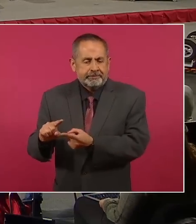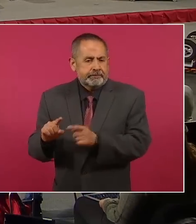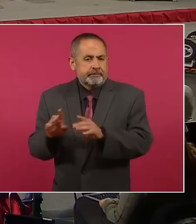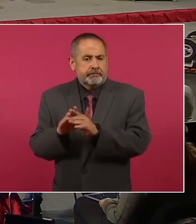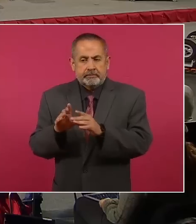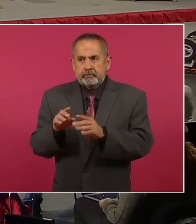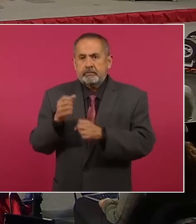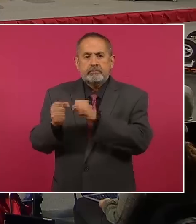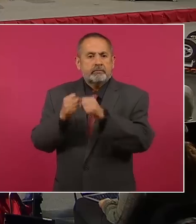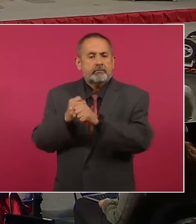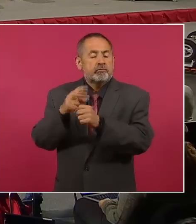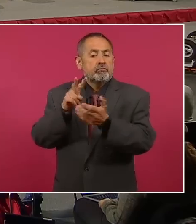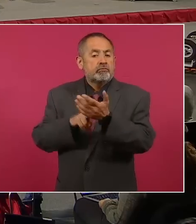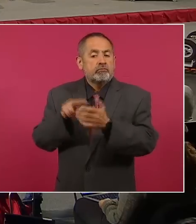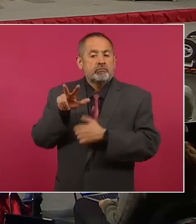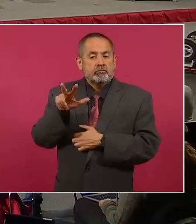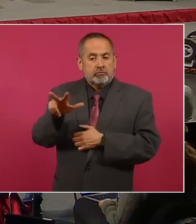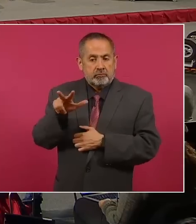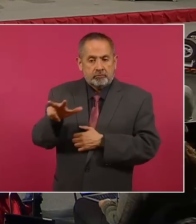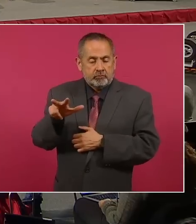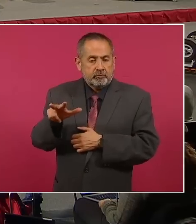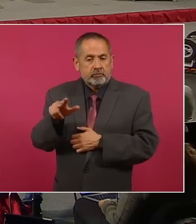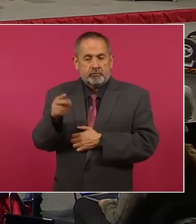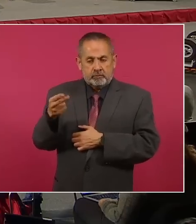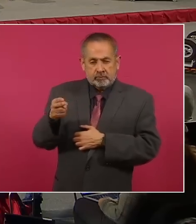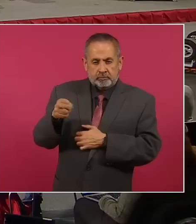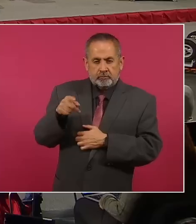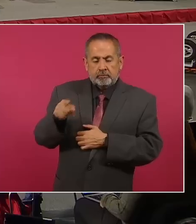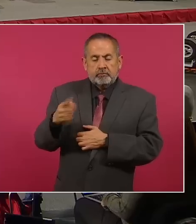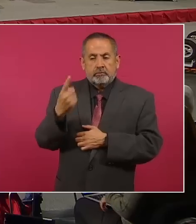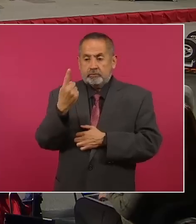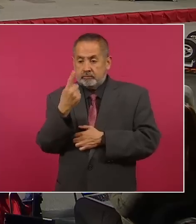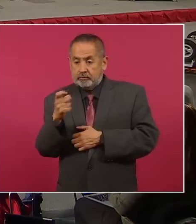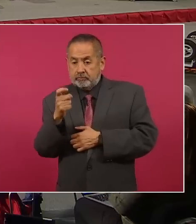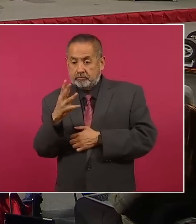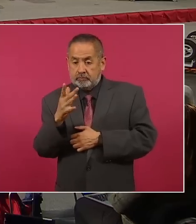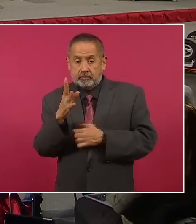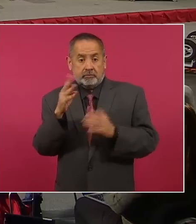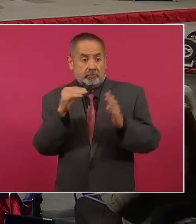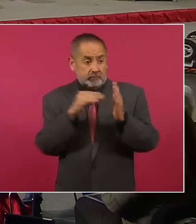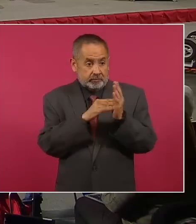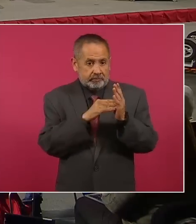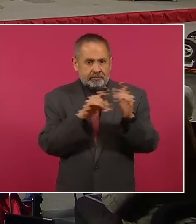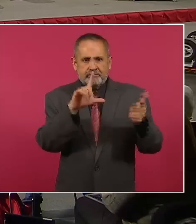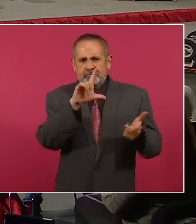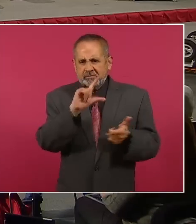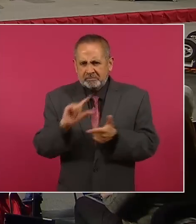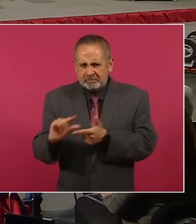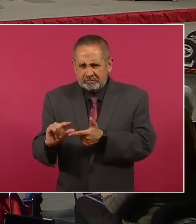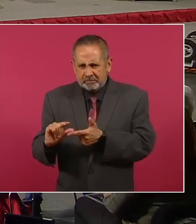el 2018, en noviembre del 18, de 159.000